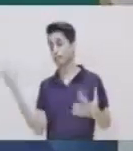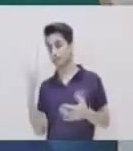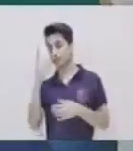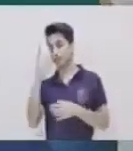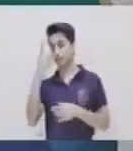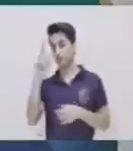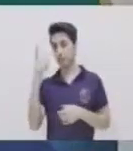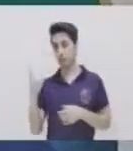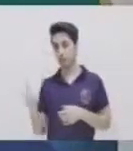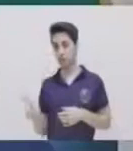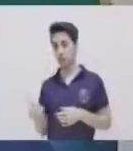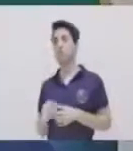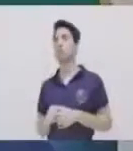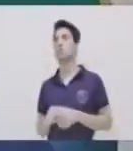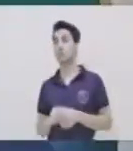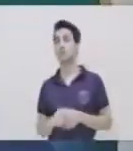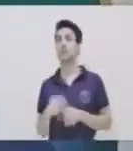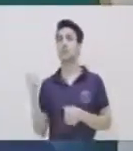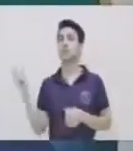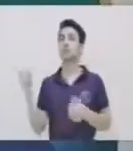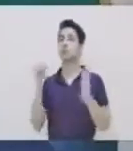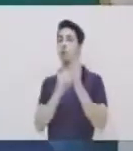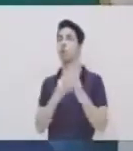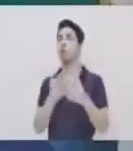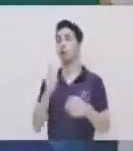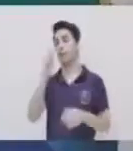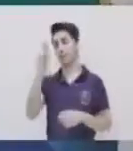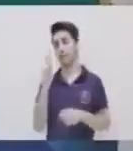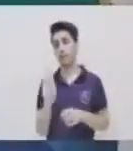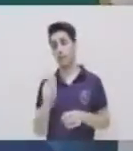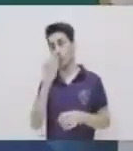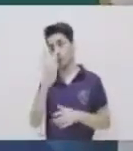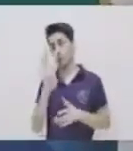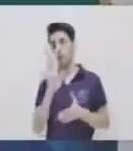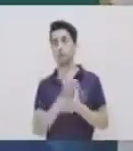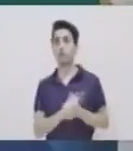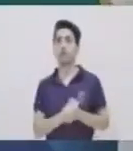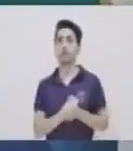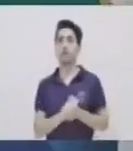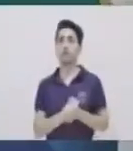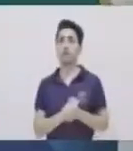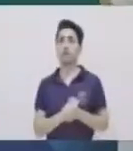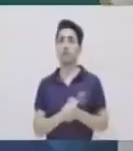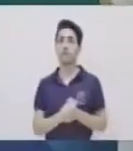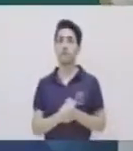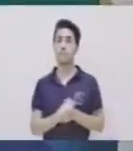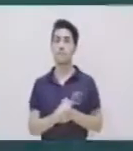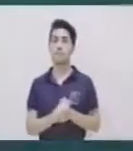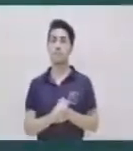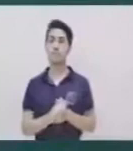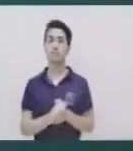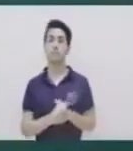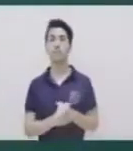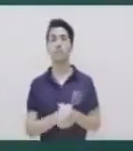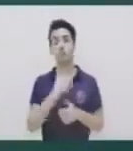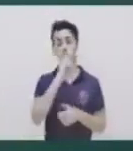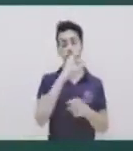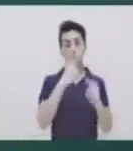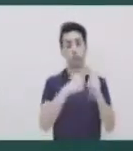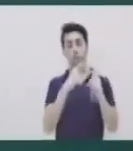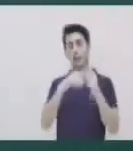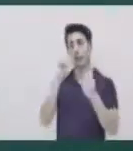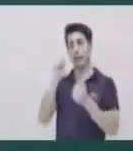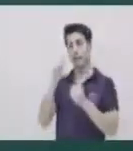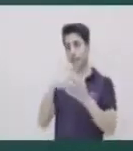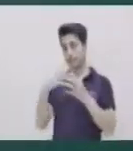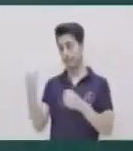es 15, y como es cuartil, sabemos que es dividido 4. Entonces eso sería 2 por